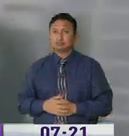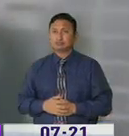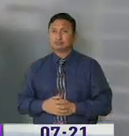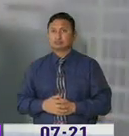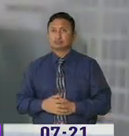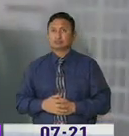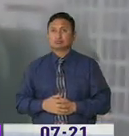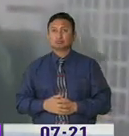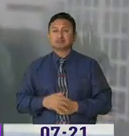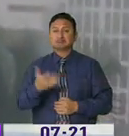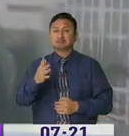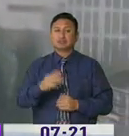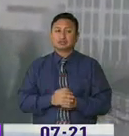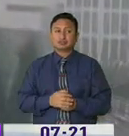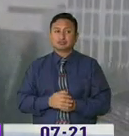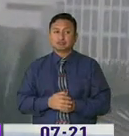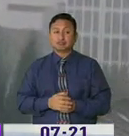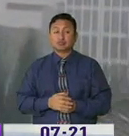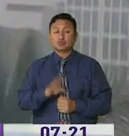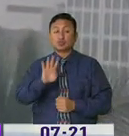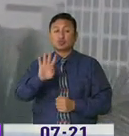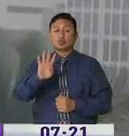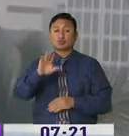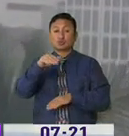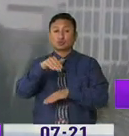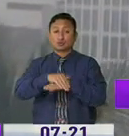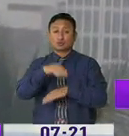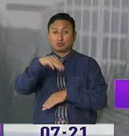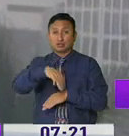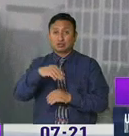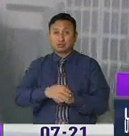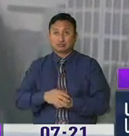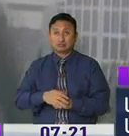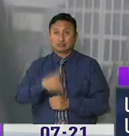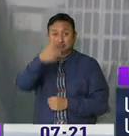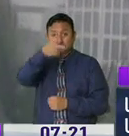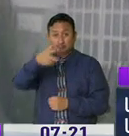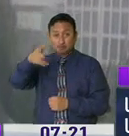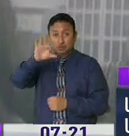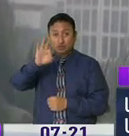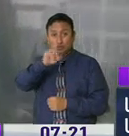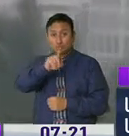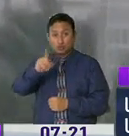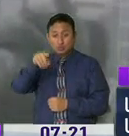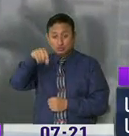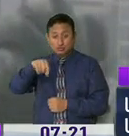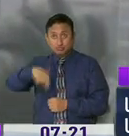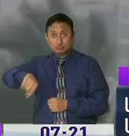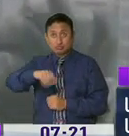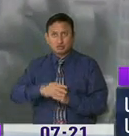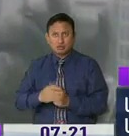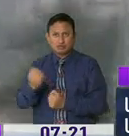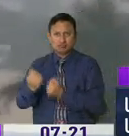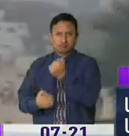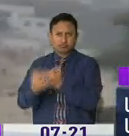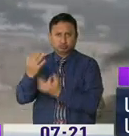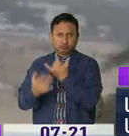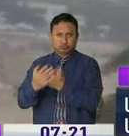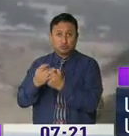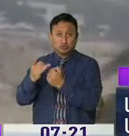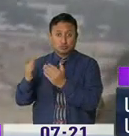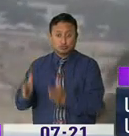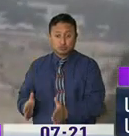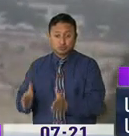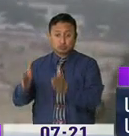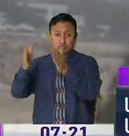Aproximadamente a las 16 horas de este martes, las cámaras del EQ911 reportaron un flagelo en uno de los edificios del malecón de